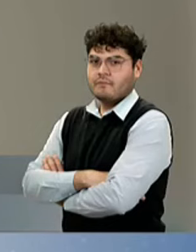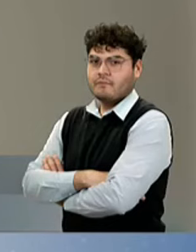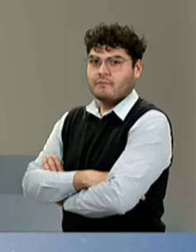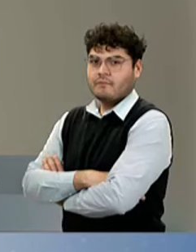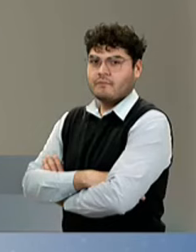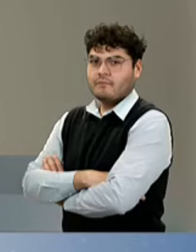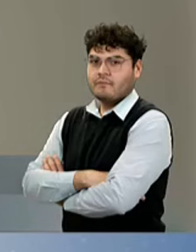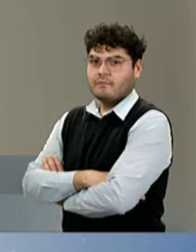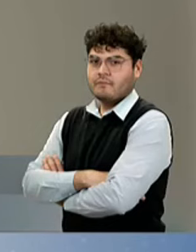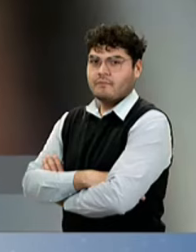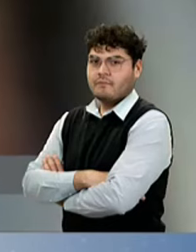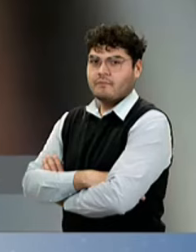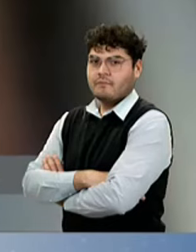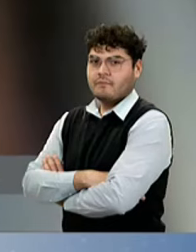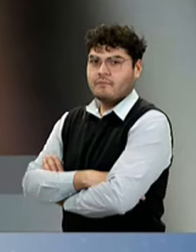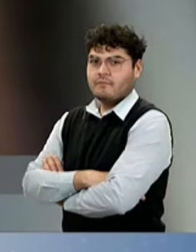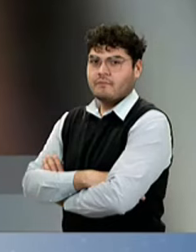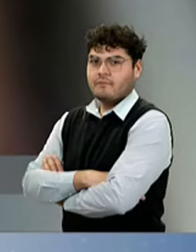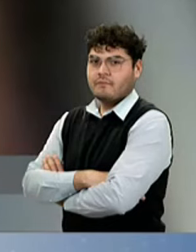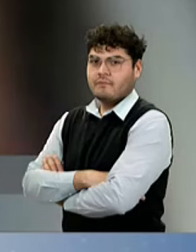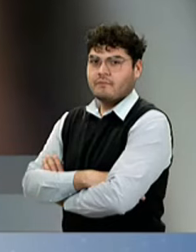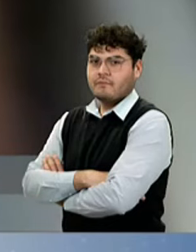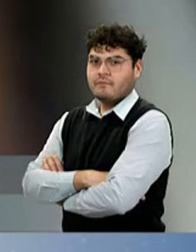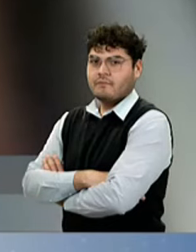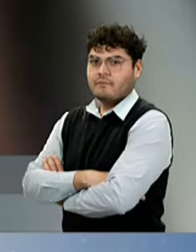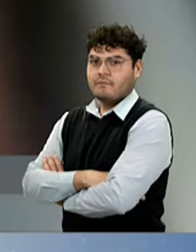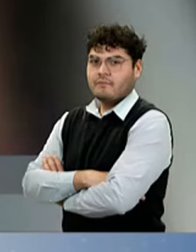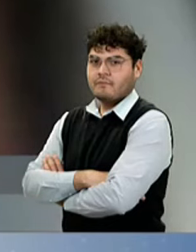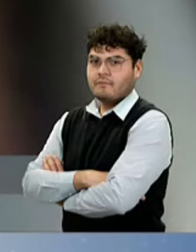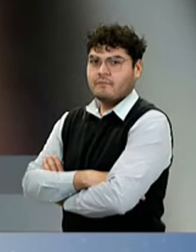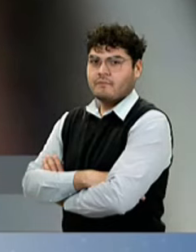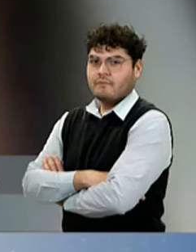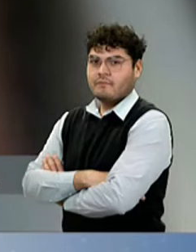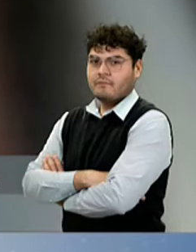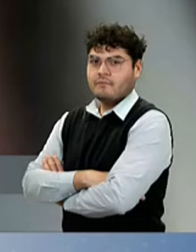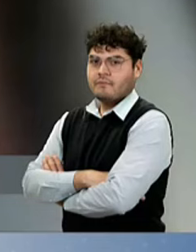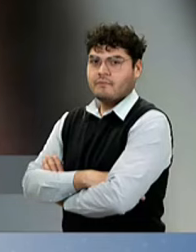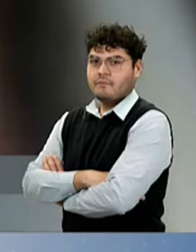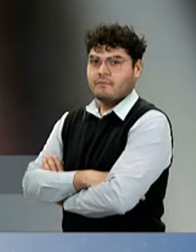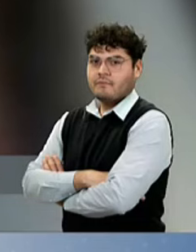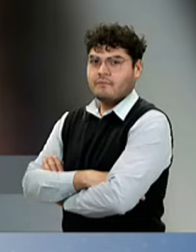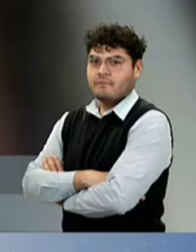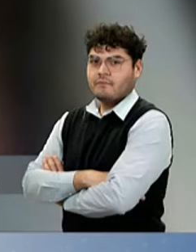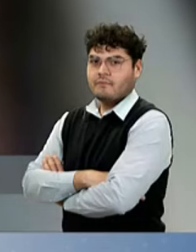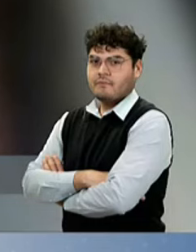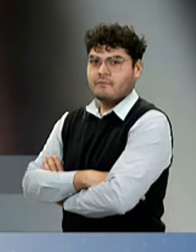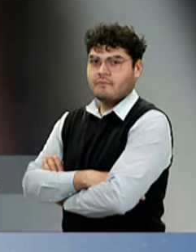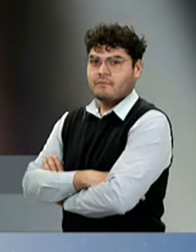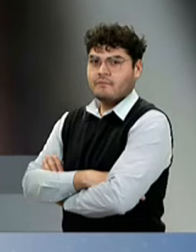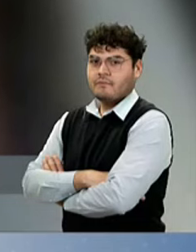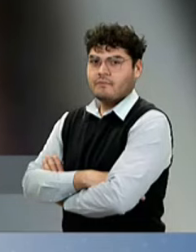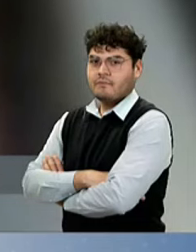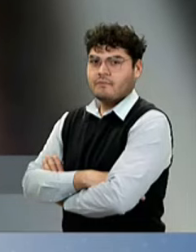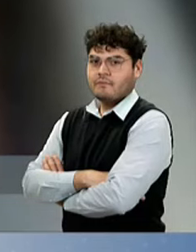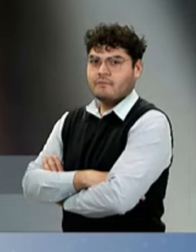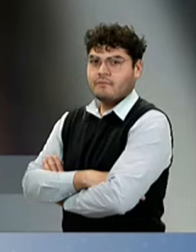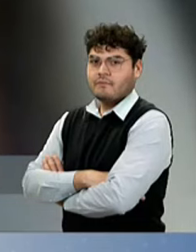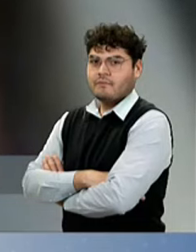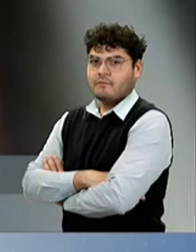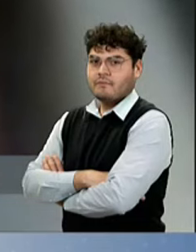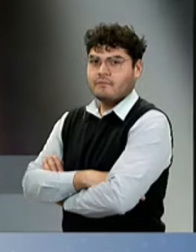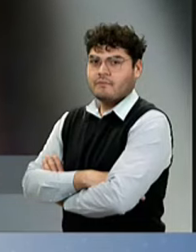Daniel Sauer y al ex socio de la empresa, Rodrigo Toppelberg, con demandas y acusaciones que hay entre los